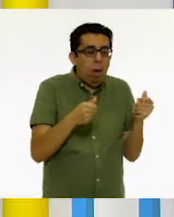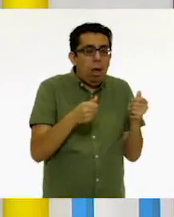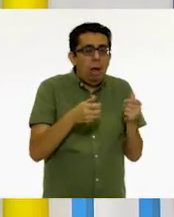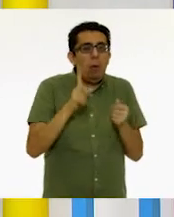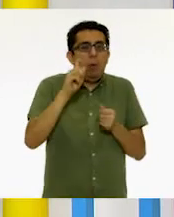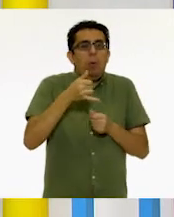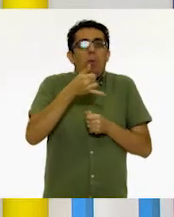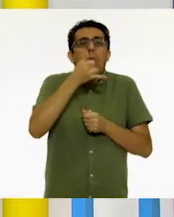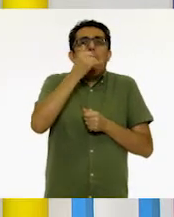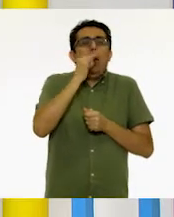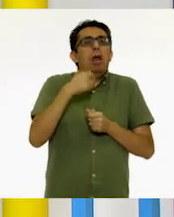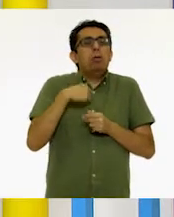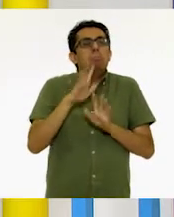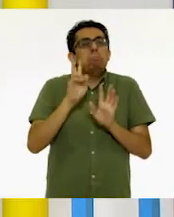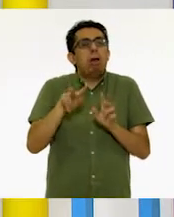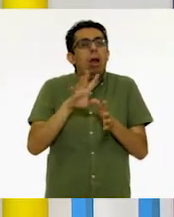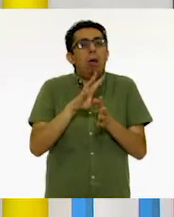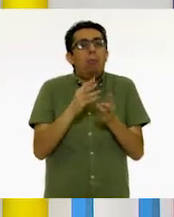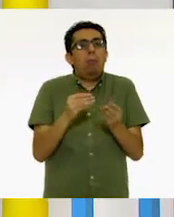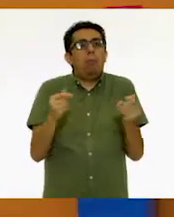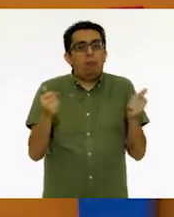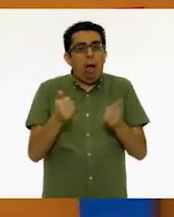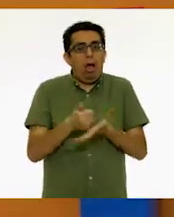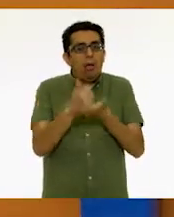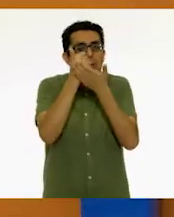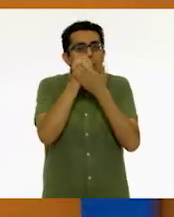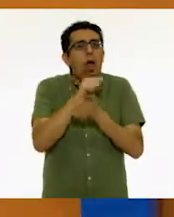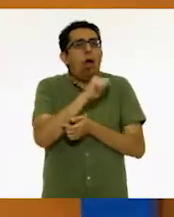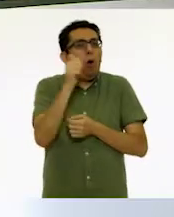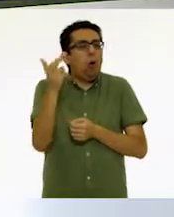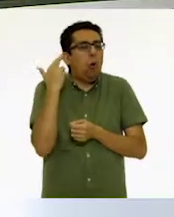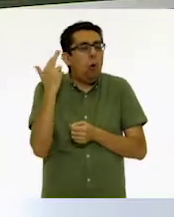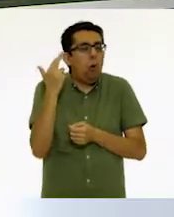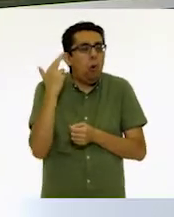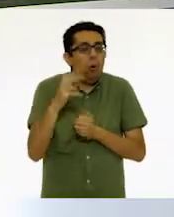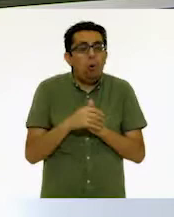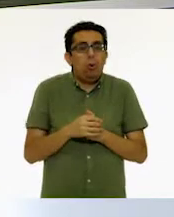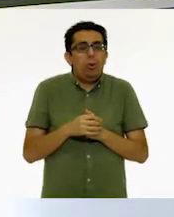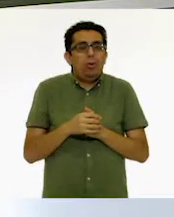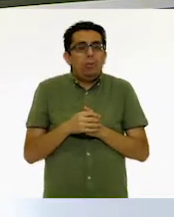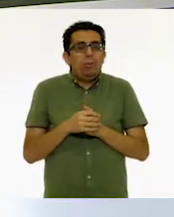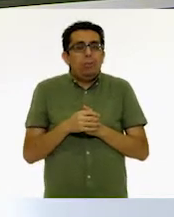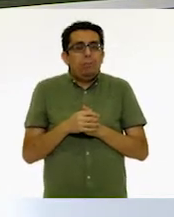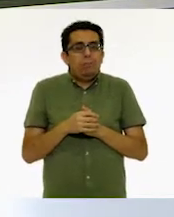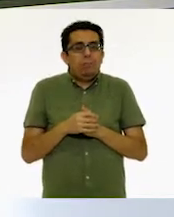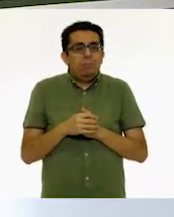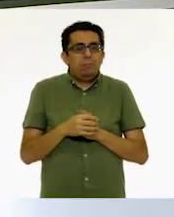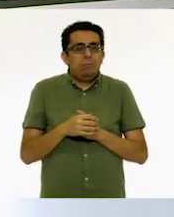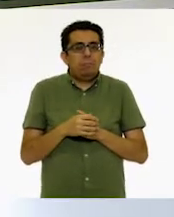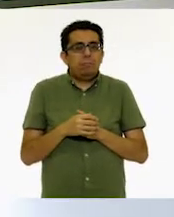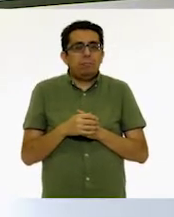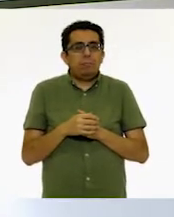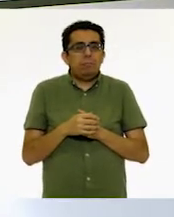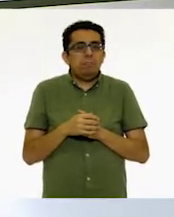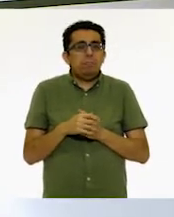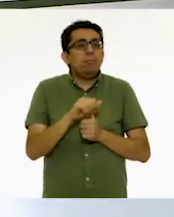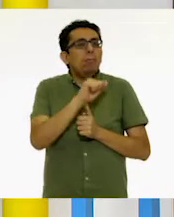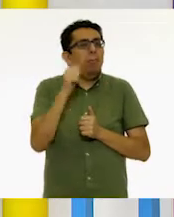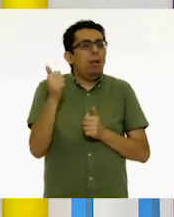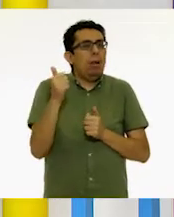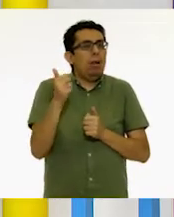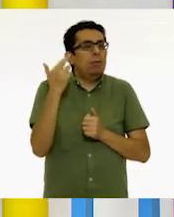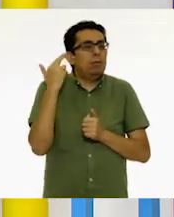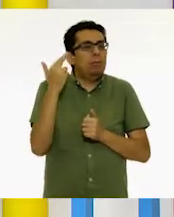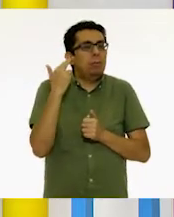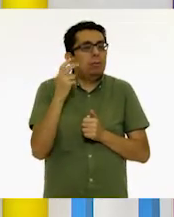Bueno, a mí se me pasa con ¿En eso. ¿En serio? Lo voy a hacer. ¿Qué otro sonido? Otro sonido... Ay, ya sé,